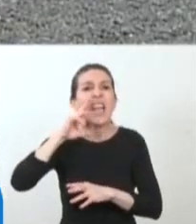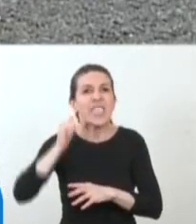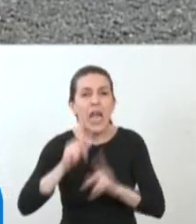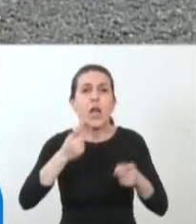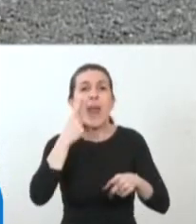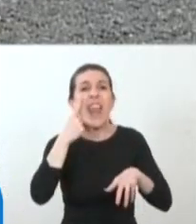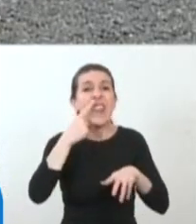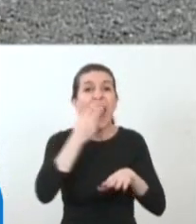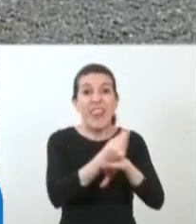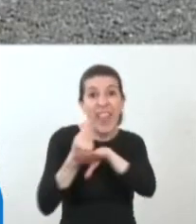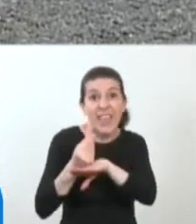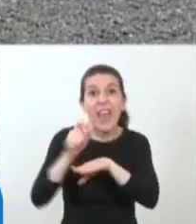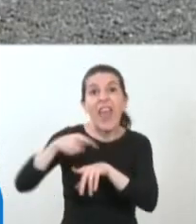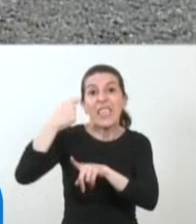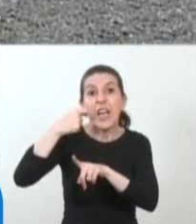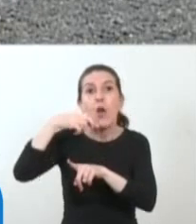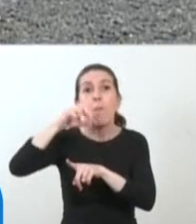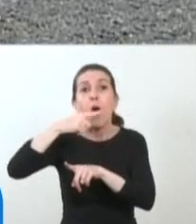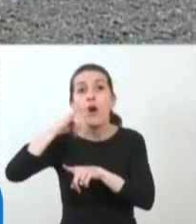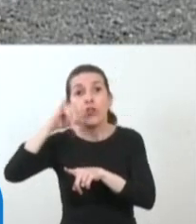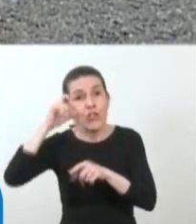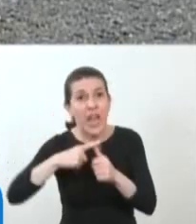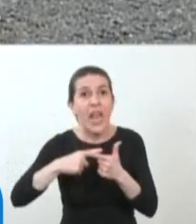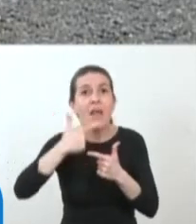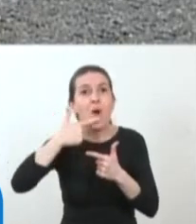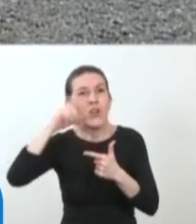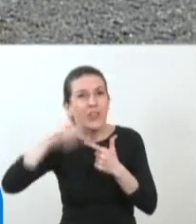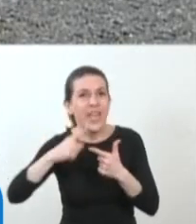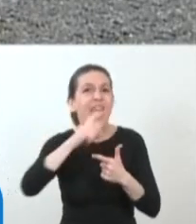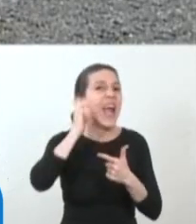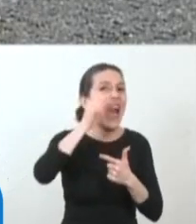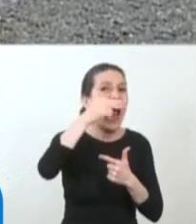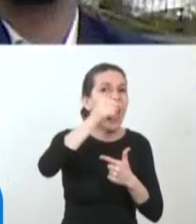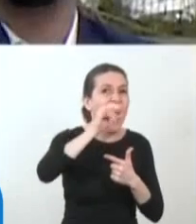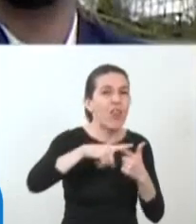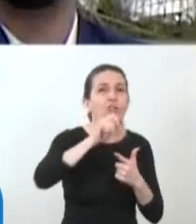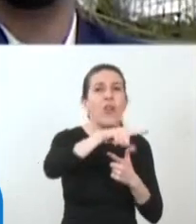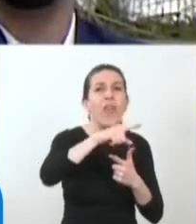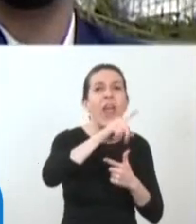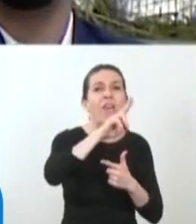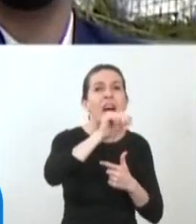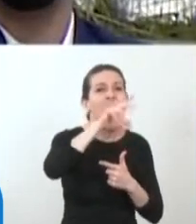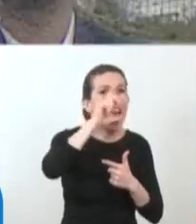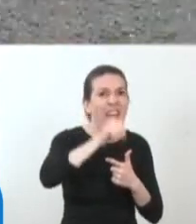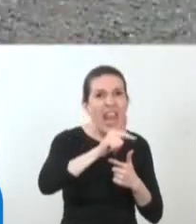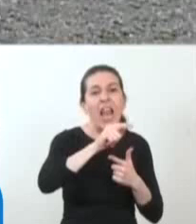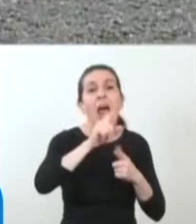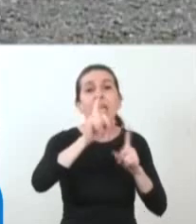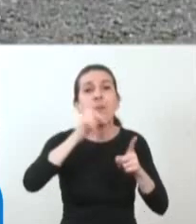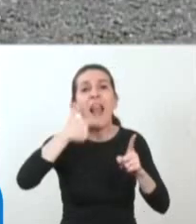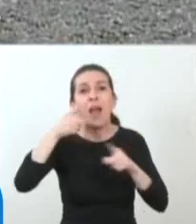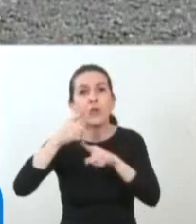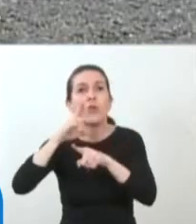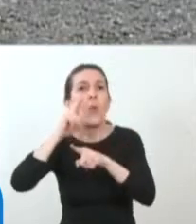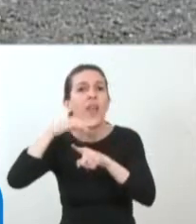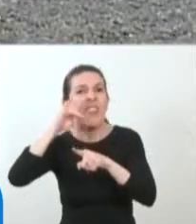intendentes de san isidro gustavo posse de 6 a gastón granados de florencio varela andrés watson de lanús néstor